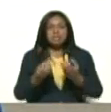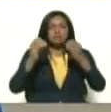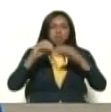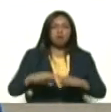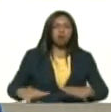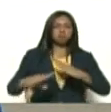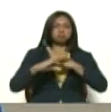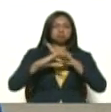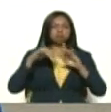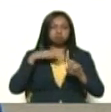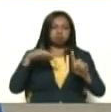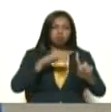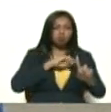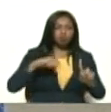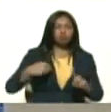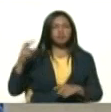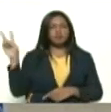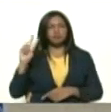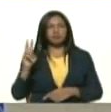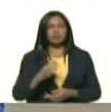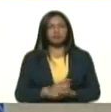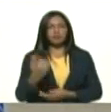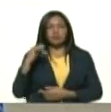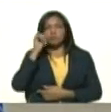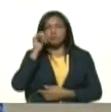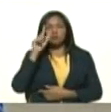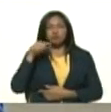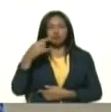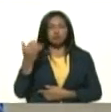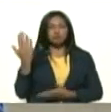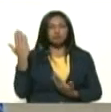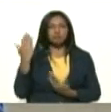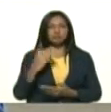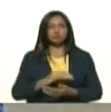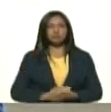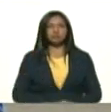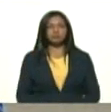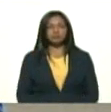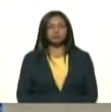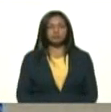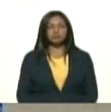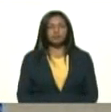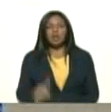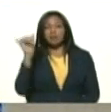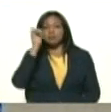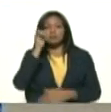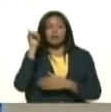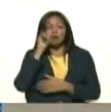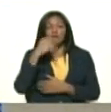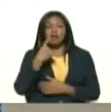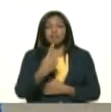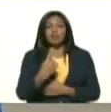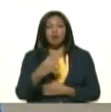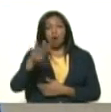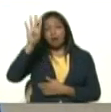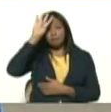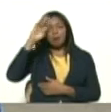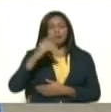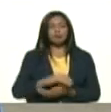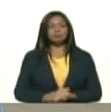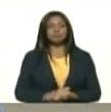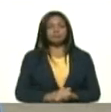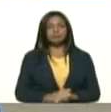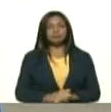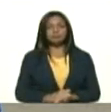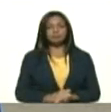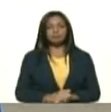la persecución contra Venezuela. Tenemos el video. El video de las palabras del Papa